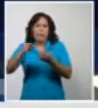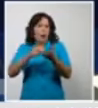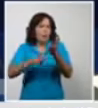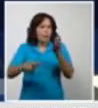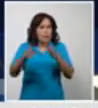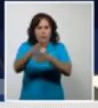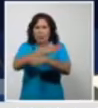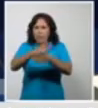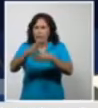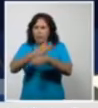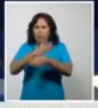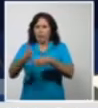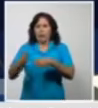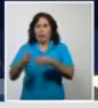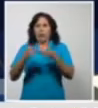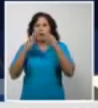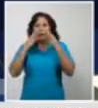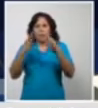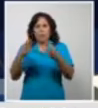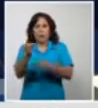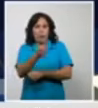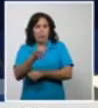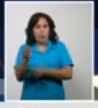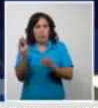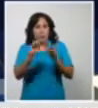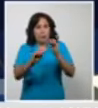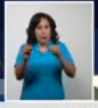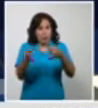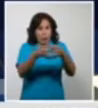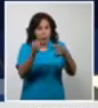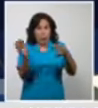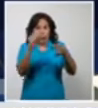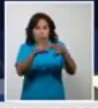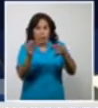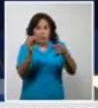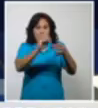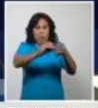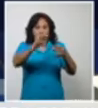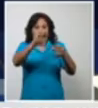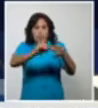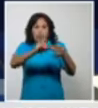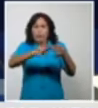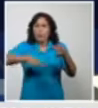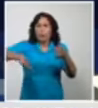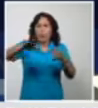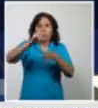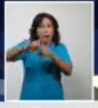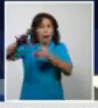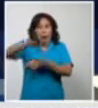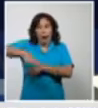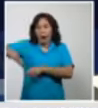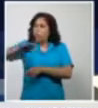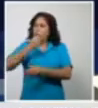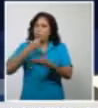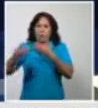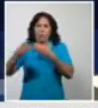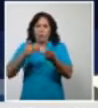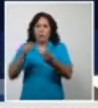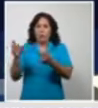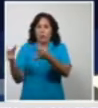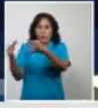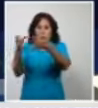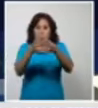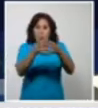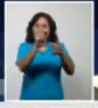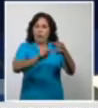de un número importante de municipios, incluso hay zonas que son intrincadas. Pues lo que se va a